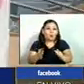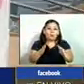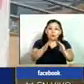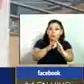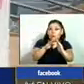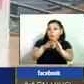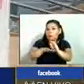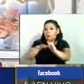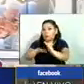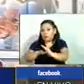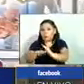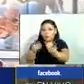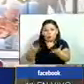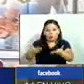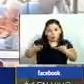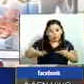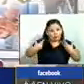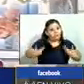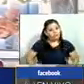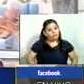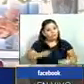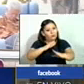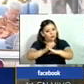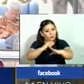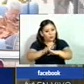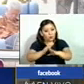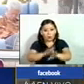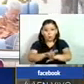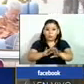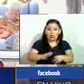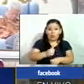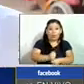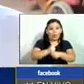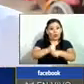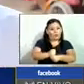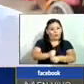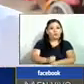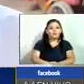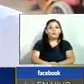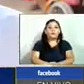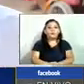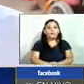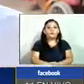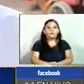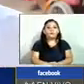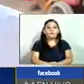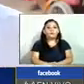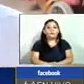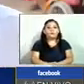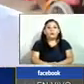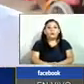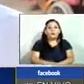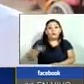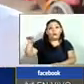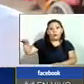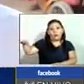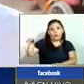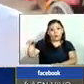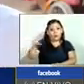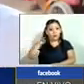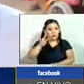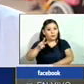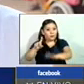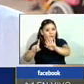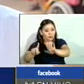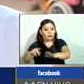que proporcionó equipos de protección personal una vez que se confirmó que tenían casos entre el día 26 de marzo y el día